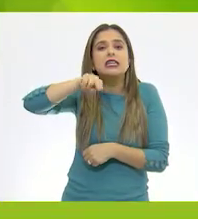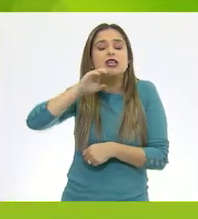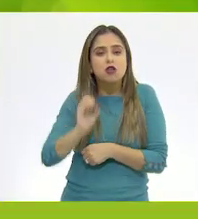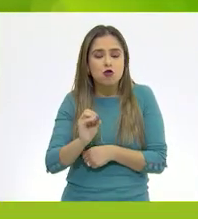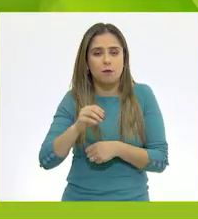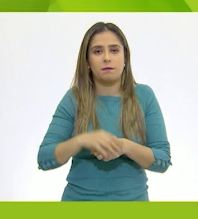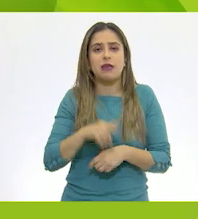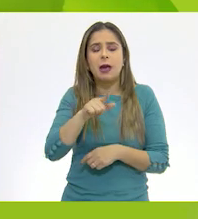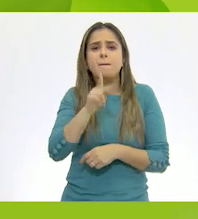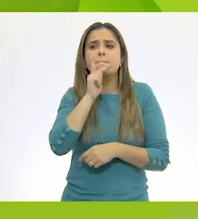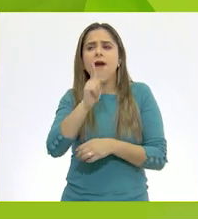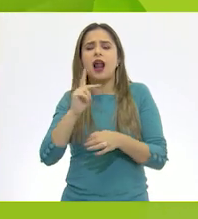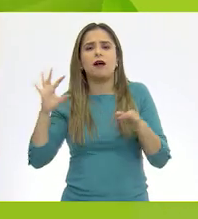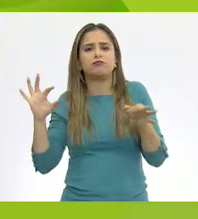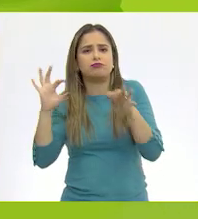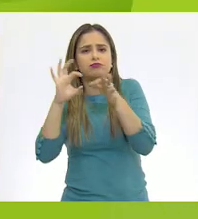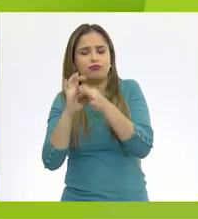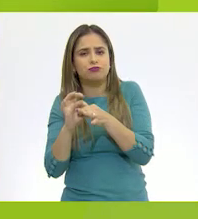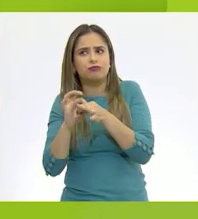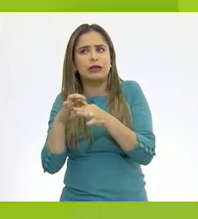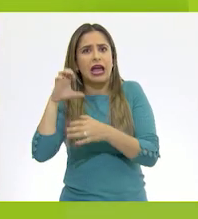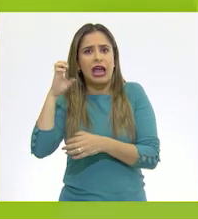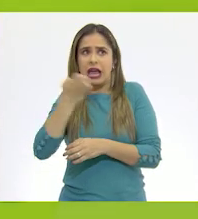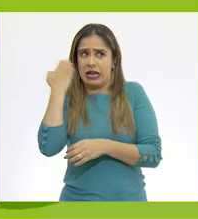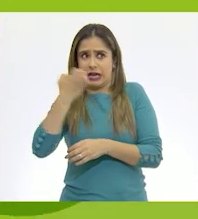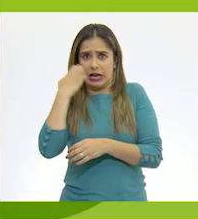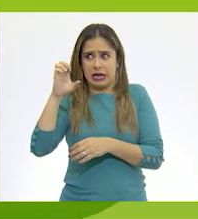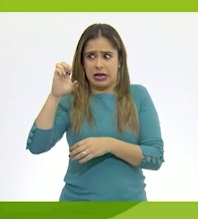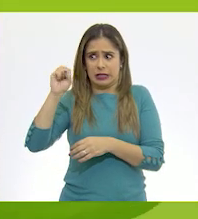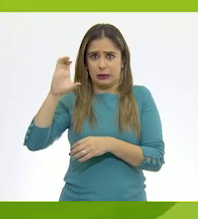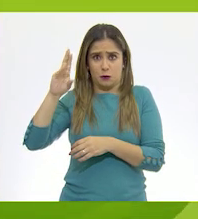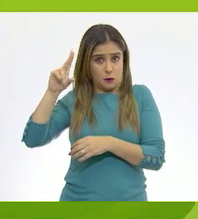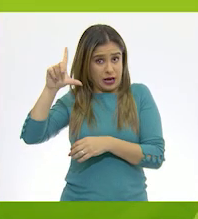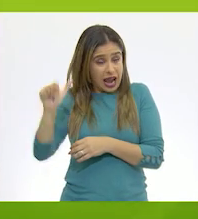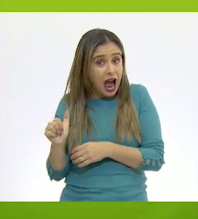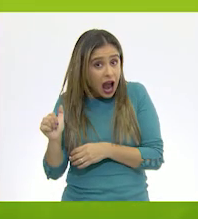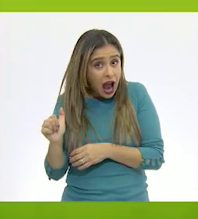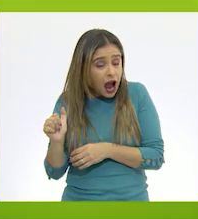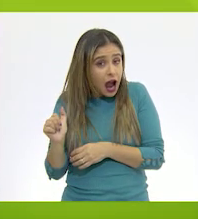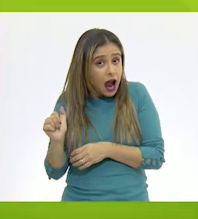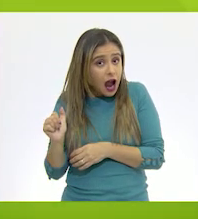Niño rima con escuela.